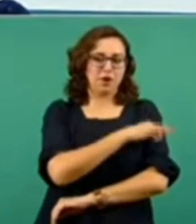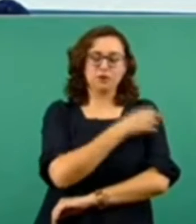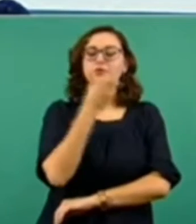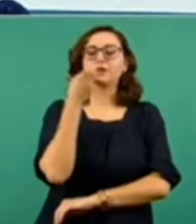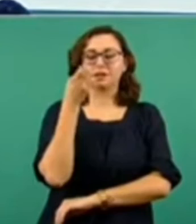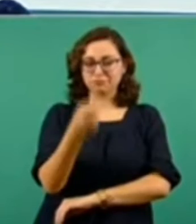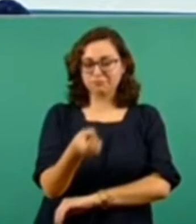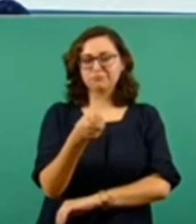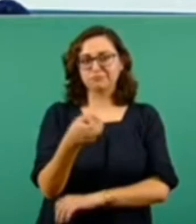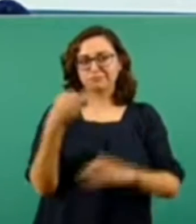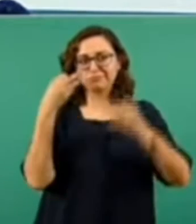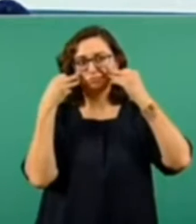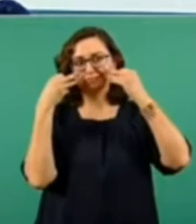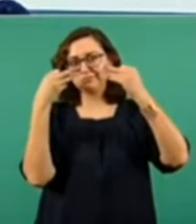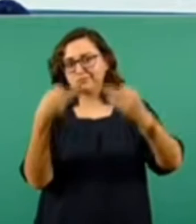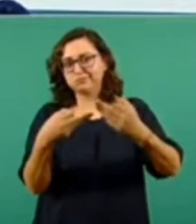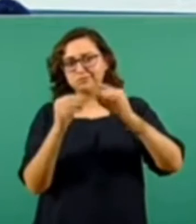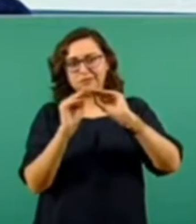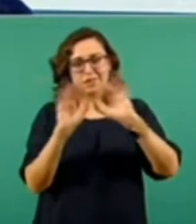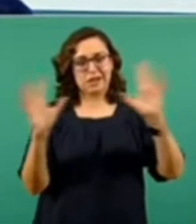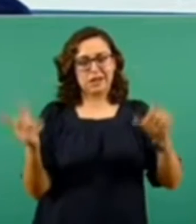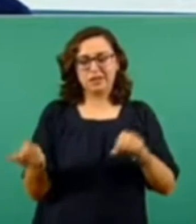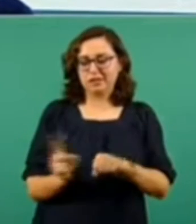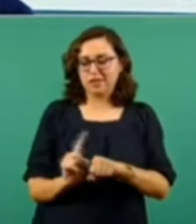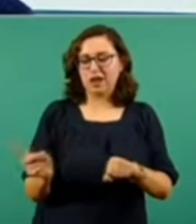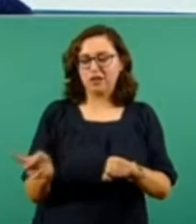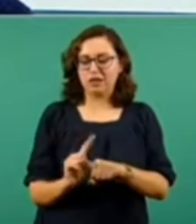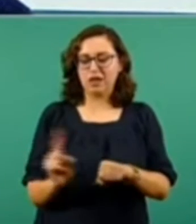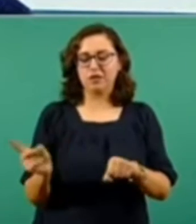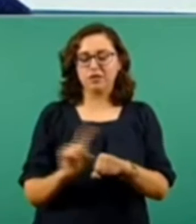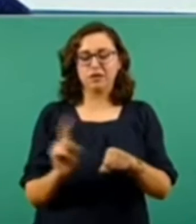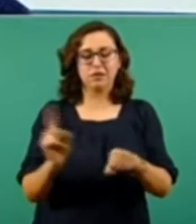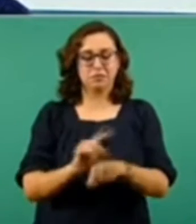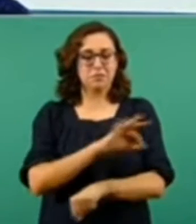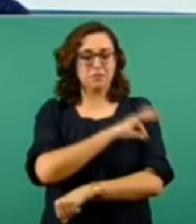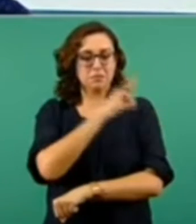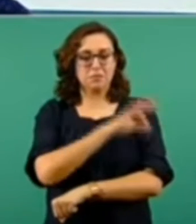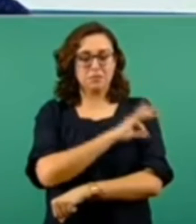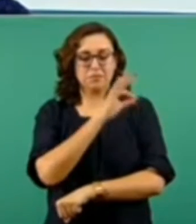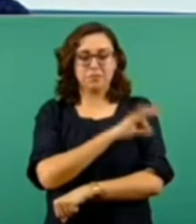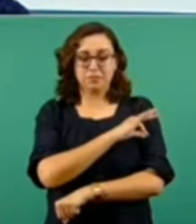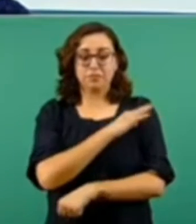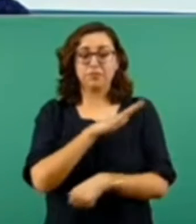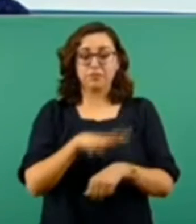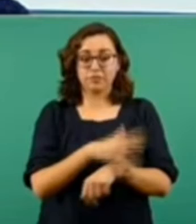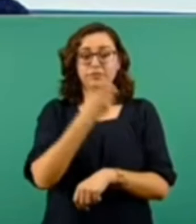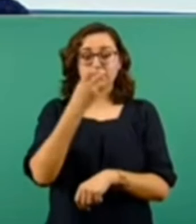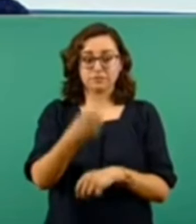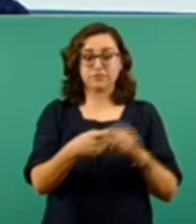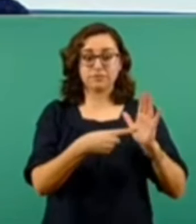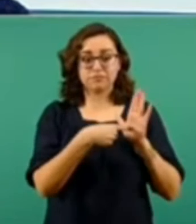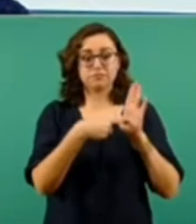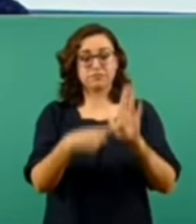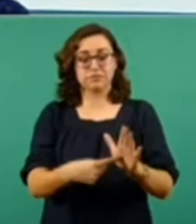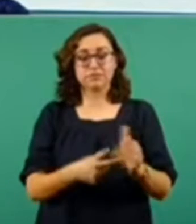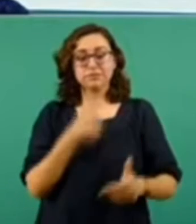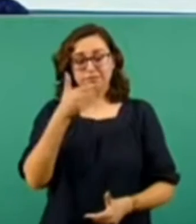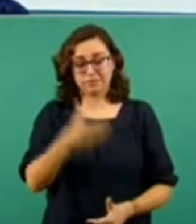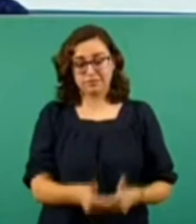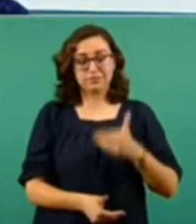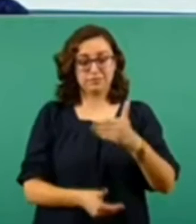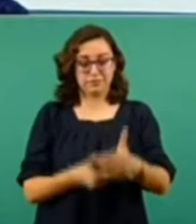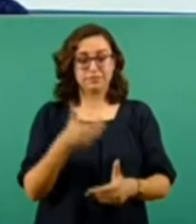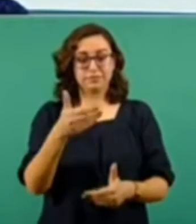obviamente ascendente de la cantidad de dosis que día con día se pueden ir aplicando, y por lo tanto que refleja el avance de la